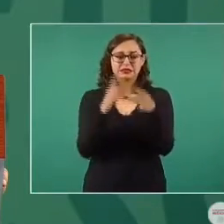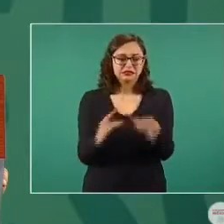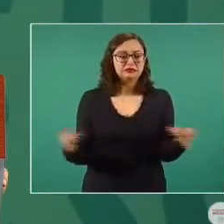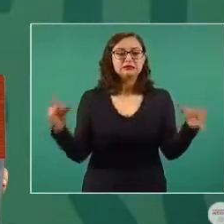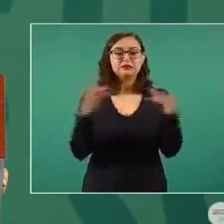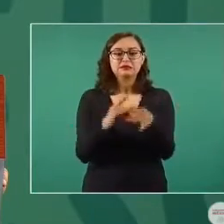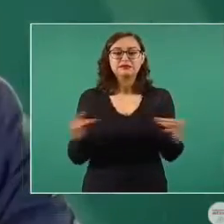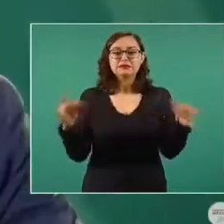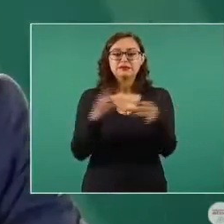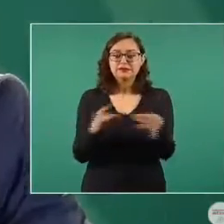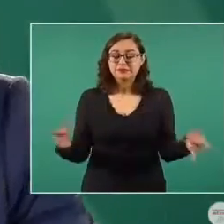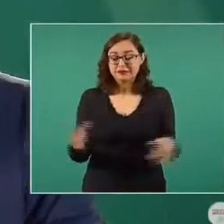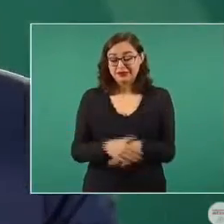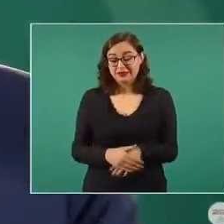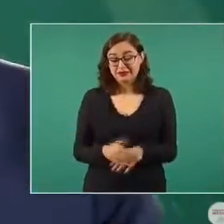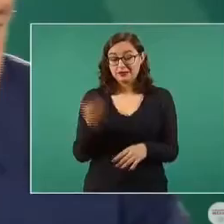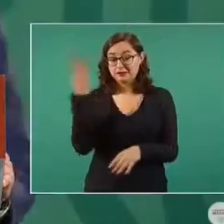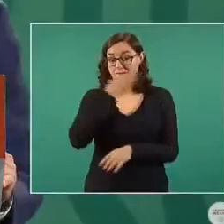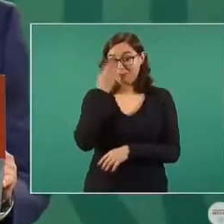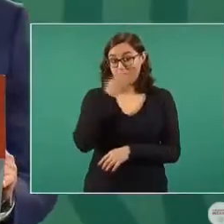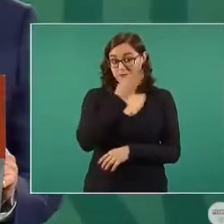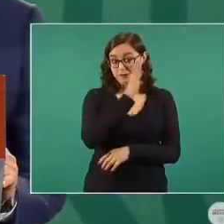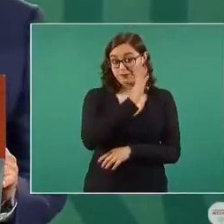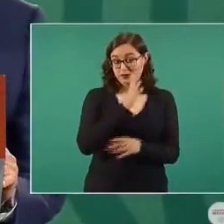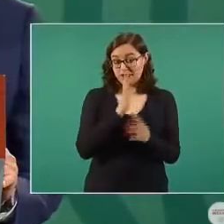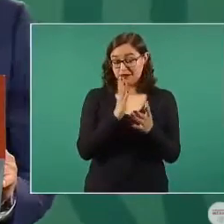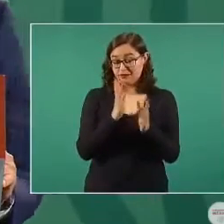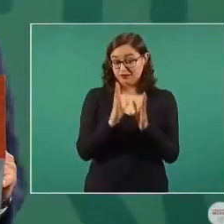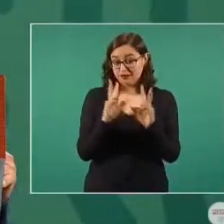bíblica de que